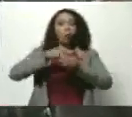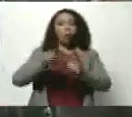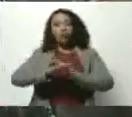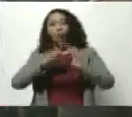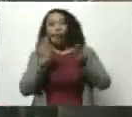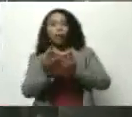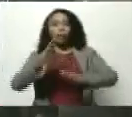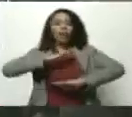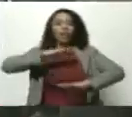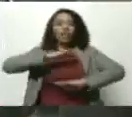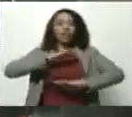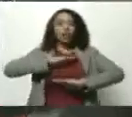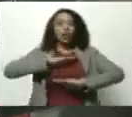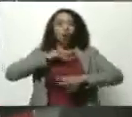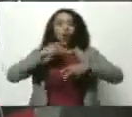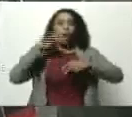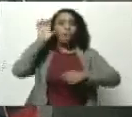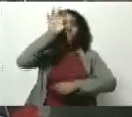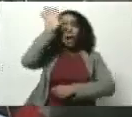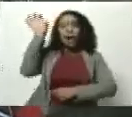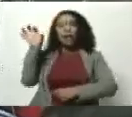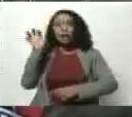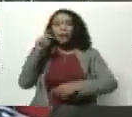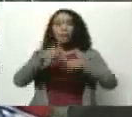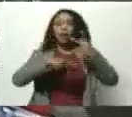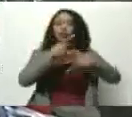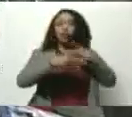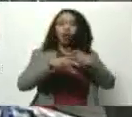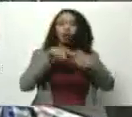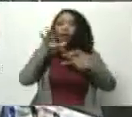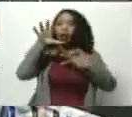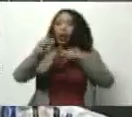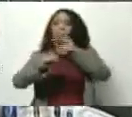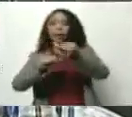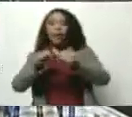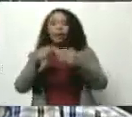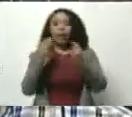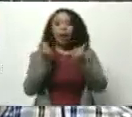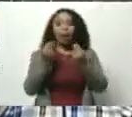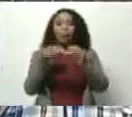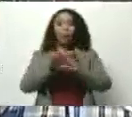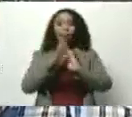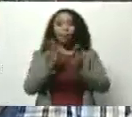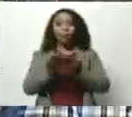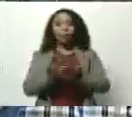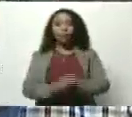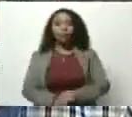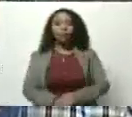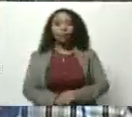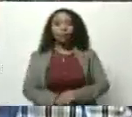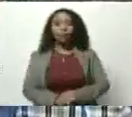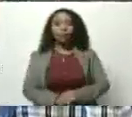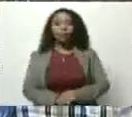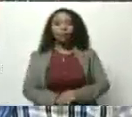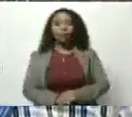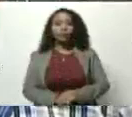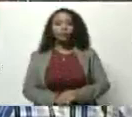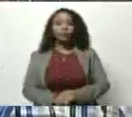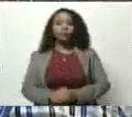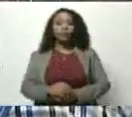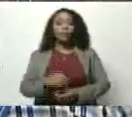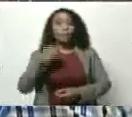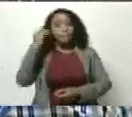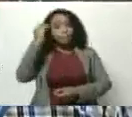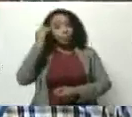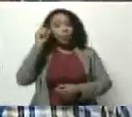beneficio de los países productores consumidores y de la economía mundial considerando que